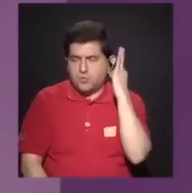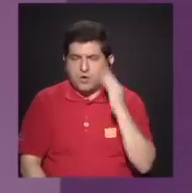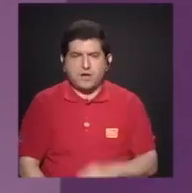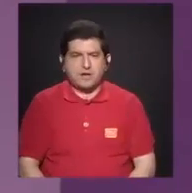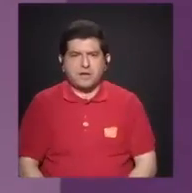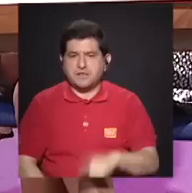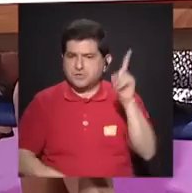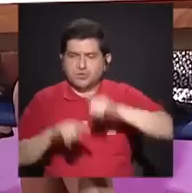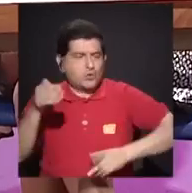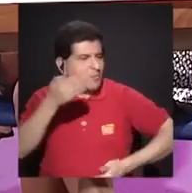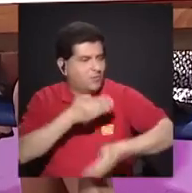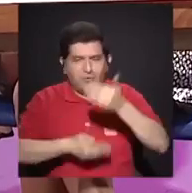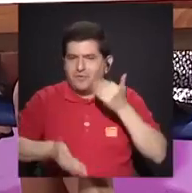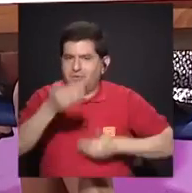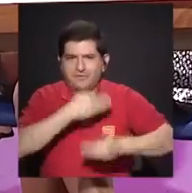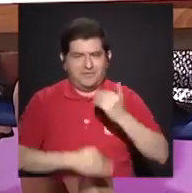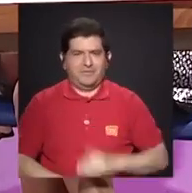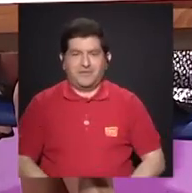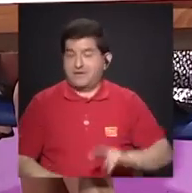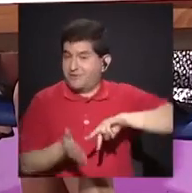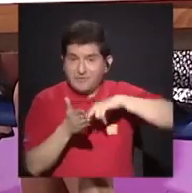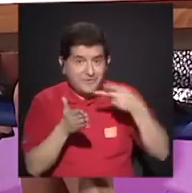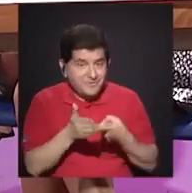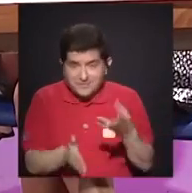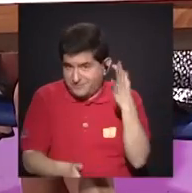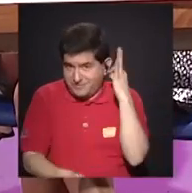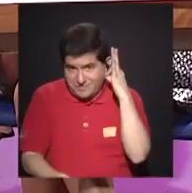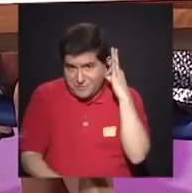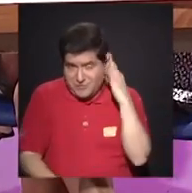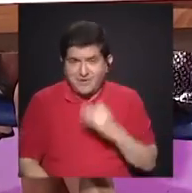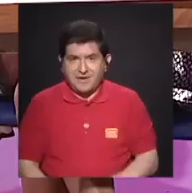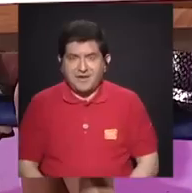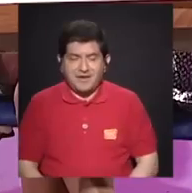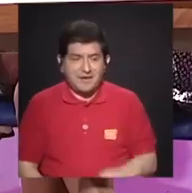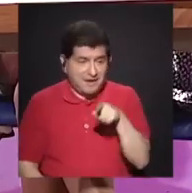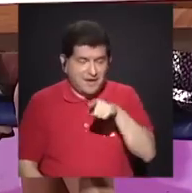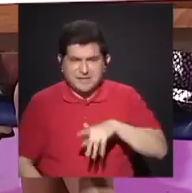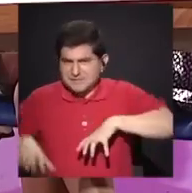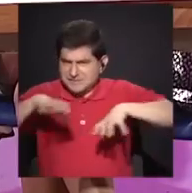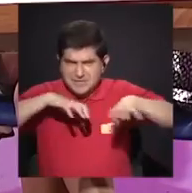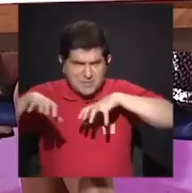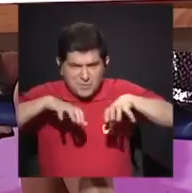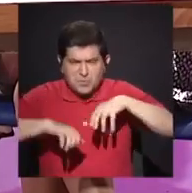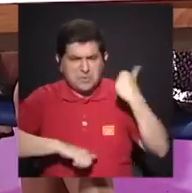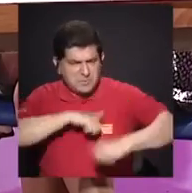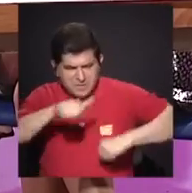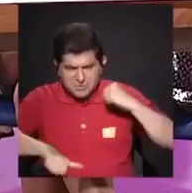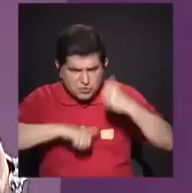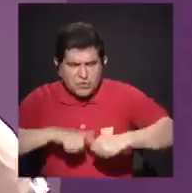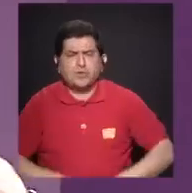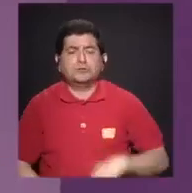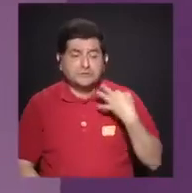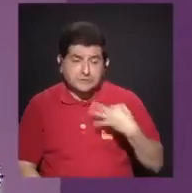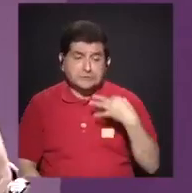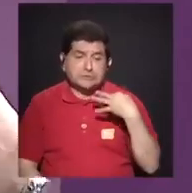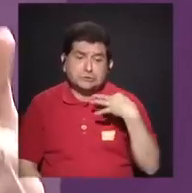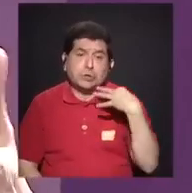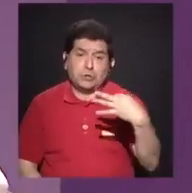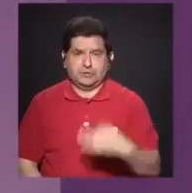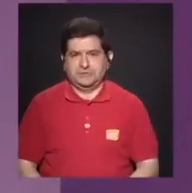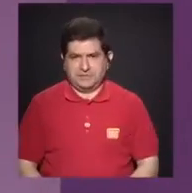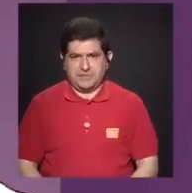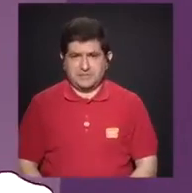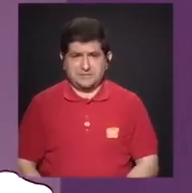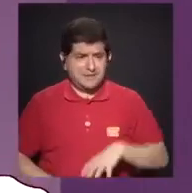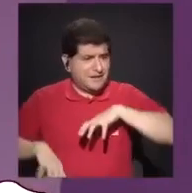los vamos a poder retroceder, lo cual no significa que las mujeres, el movimiento de mujeres y el movimiento feminista, no tengamos que estar día a día en la vida